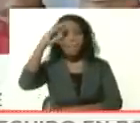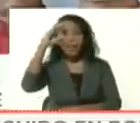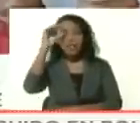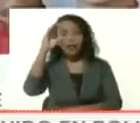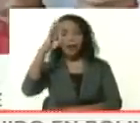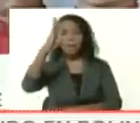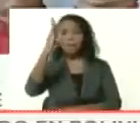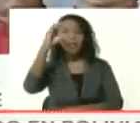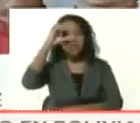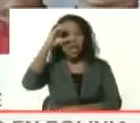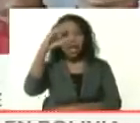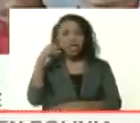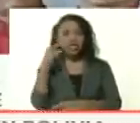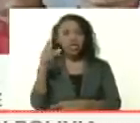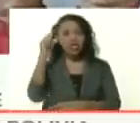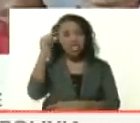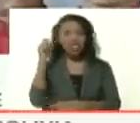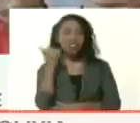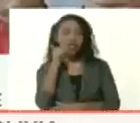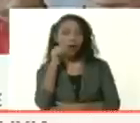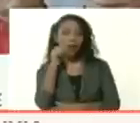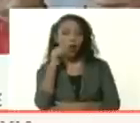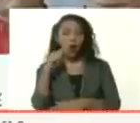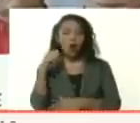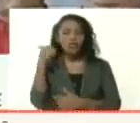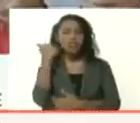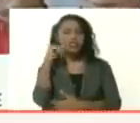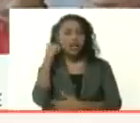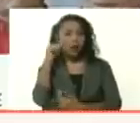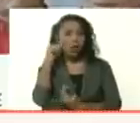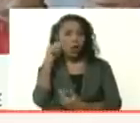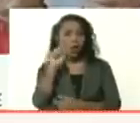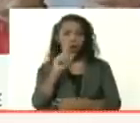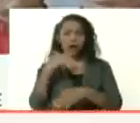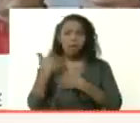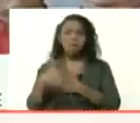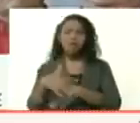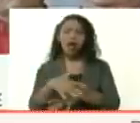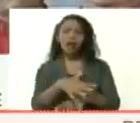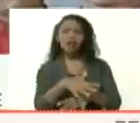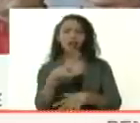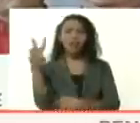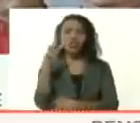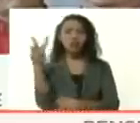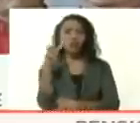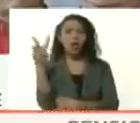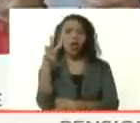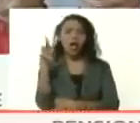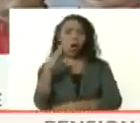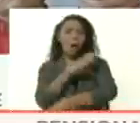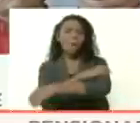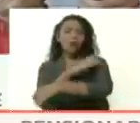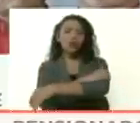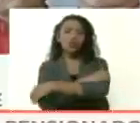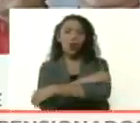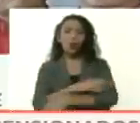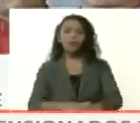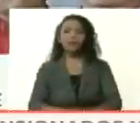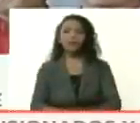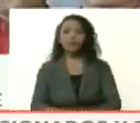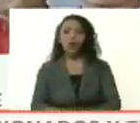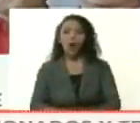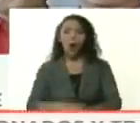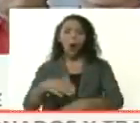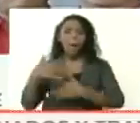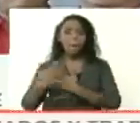día sábado, que había una marcha, sábado, ¿verdad? Que había una marcha en Venezuela de la oposición. Marcha que,